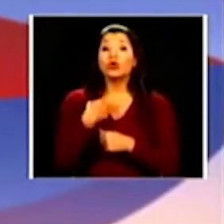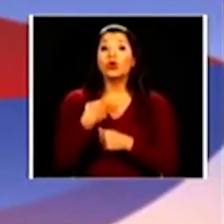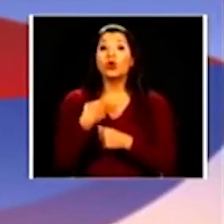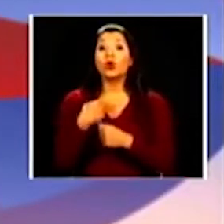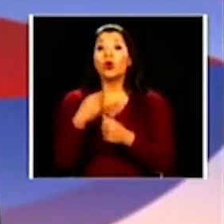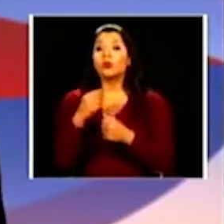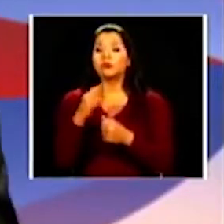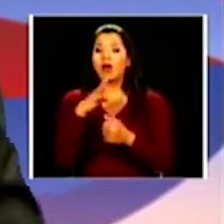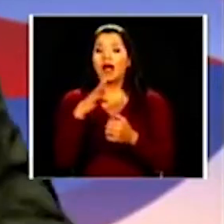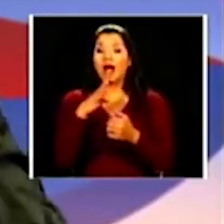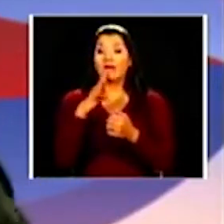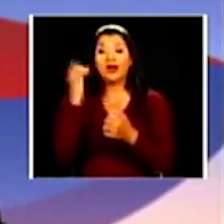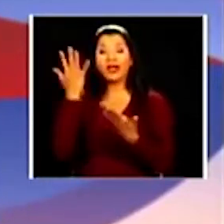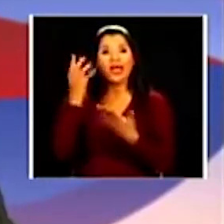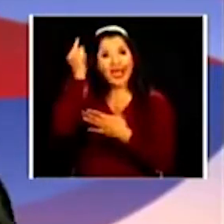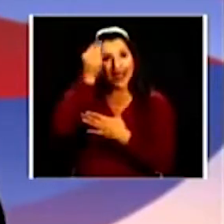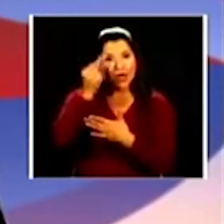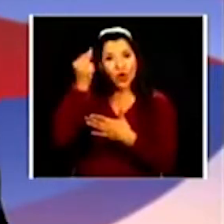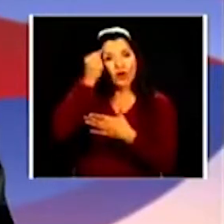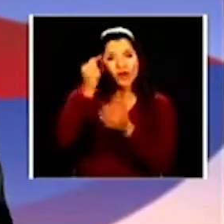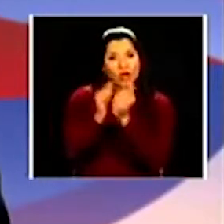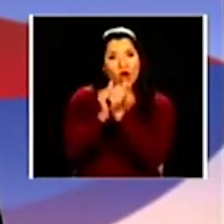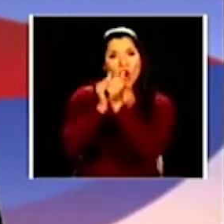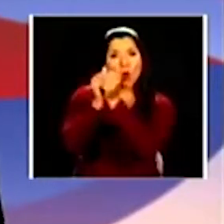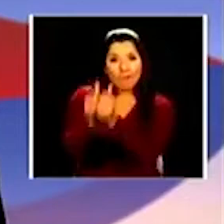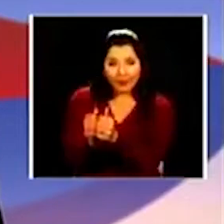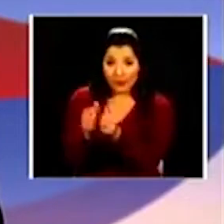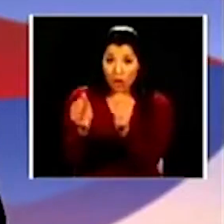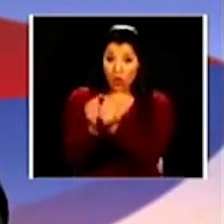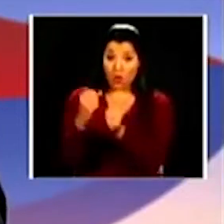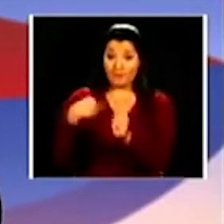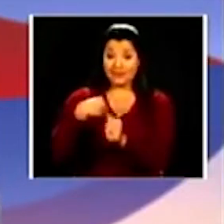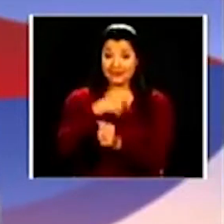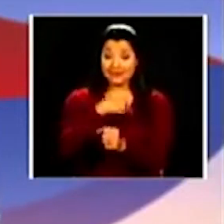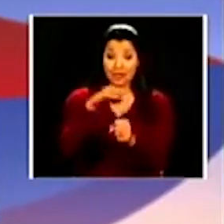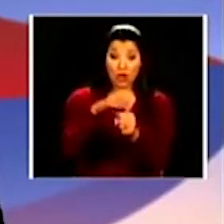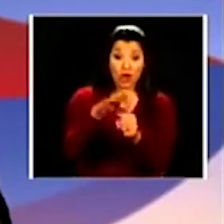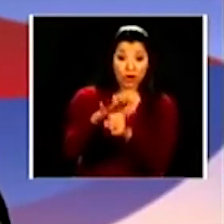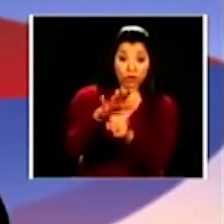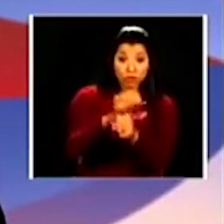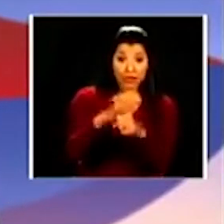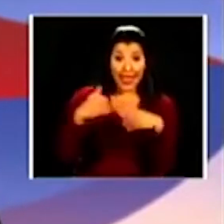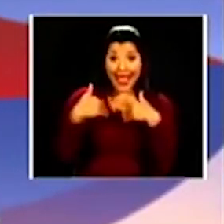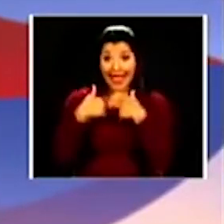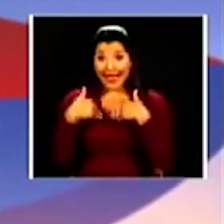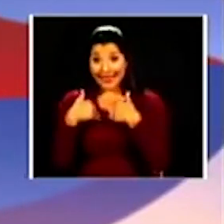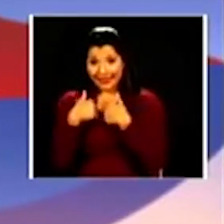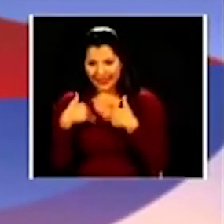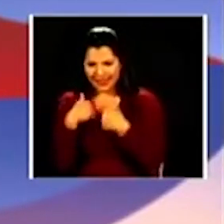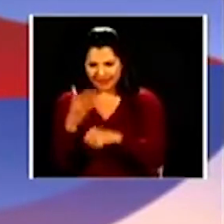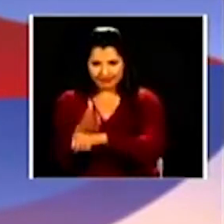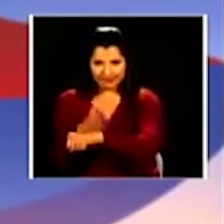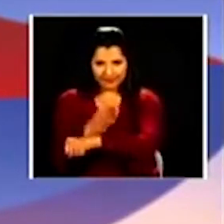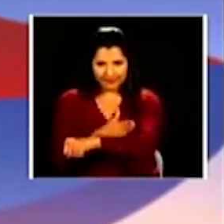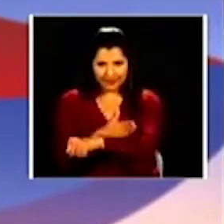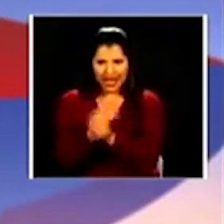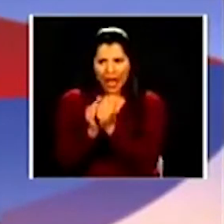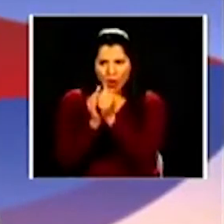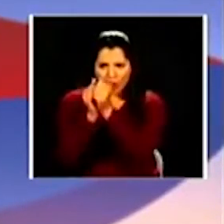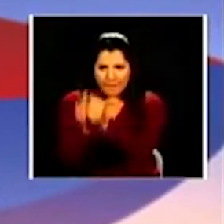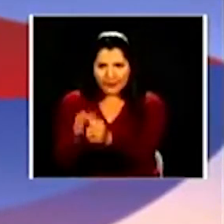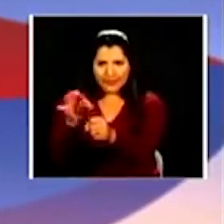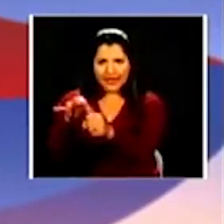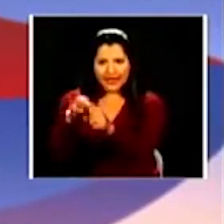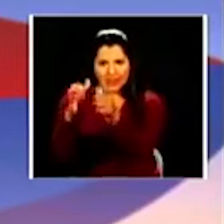las autoridades de gobierno, desde un Ministerio de Agricultura y Ganadería fortalecido, acompañar a estos agricultores en